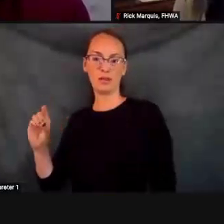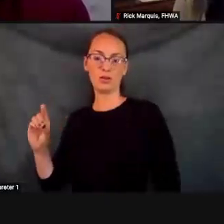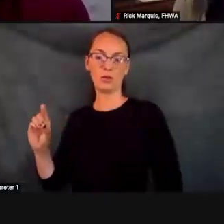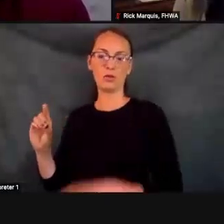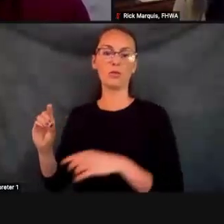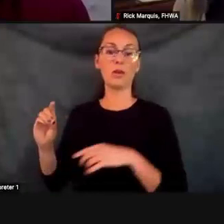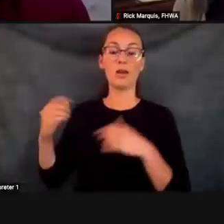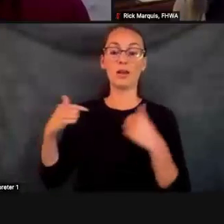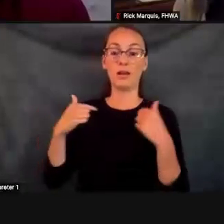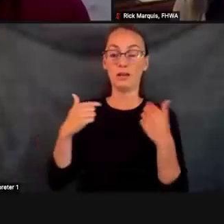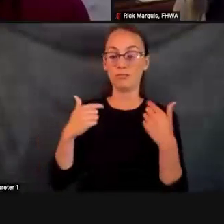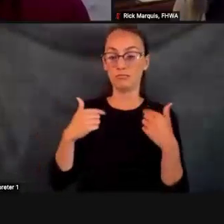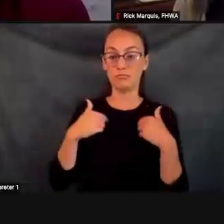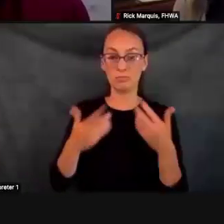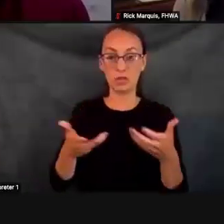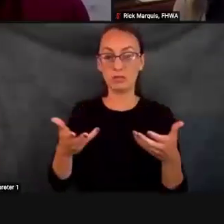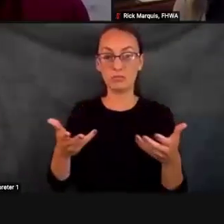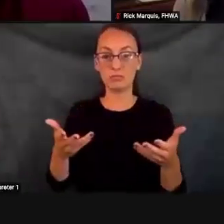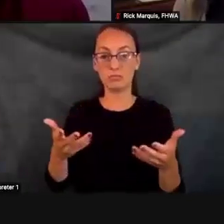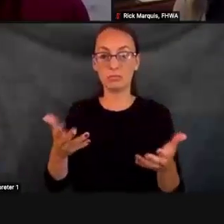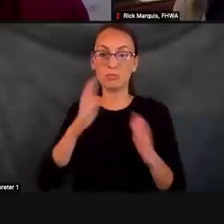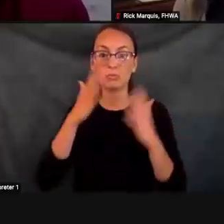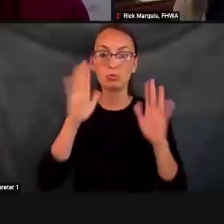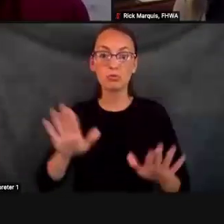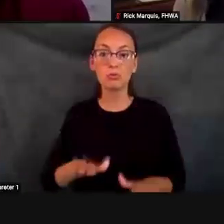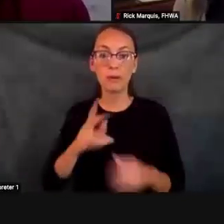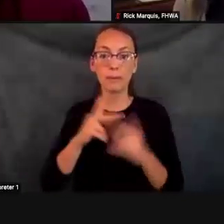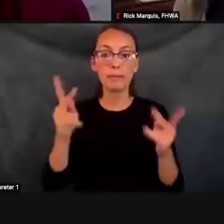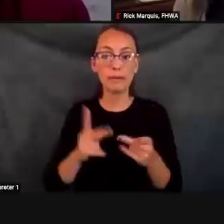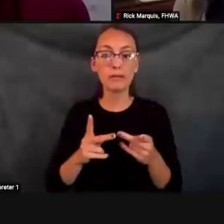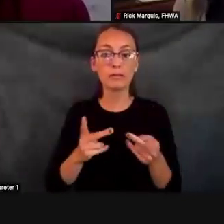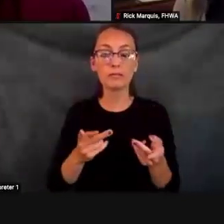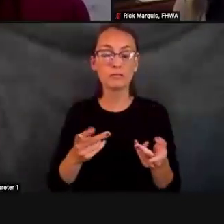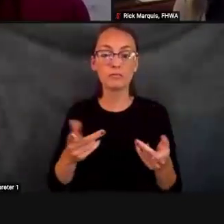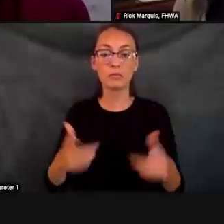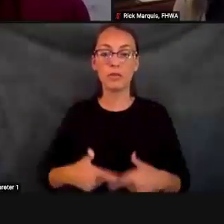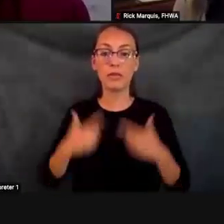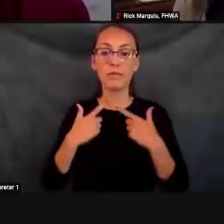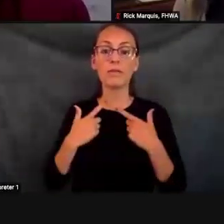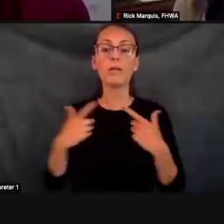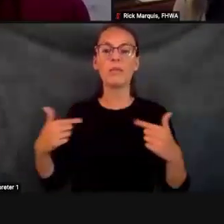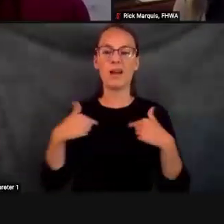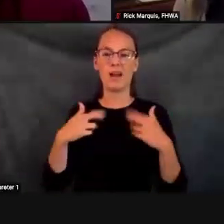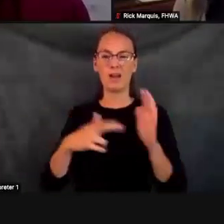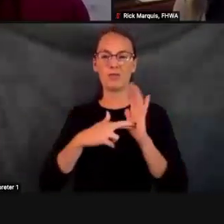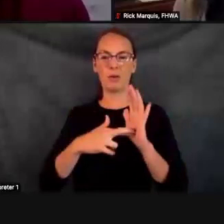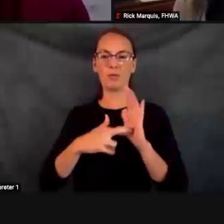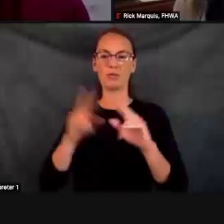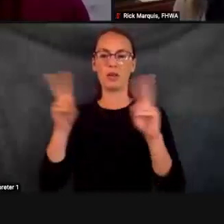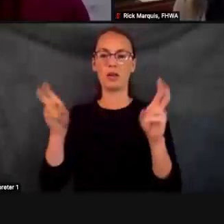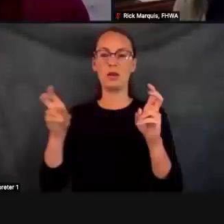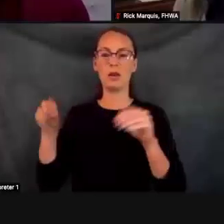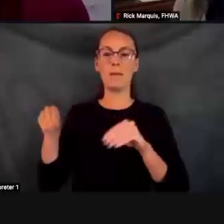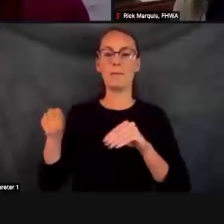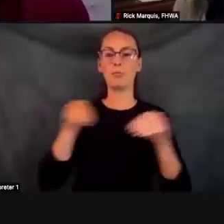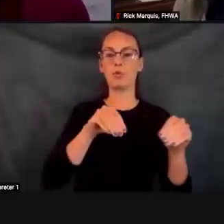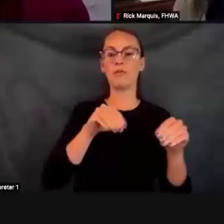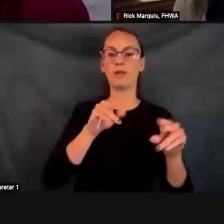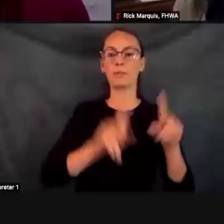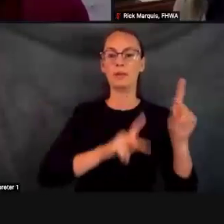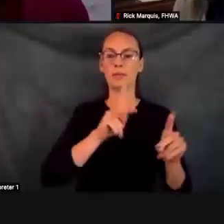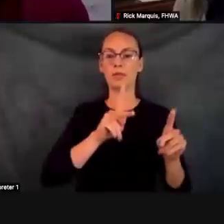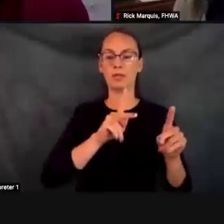aquí desde la Florida porque es un excelente lugar donde vivir. Represento a personas en